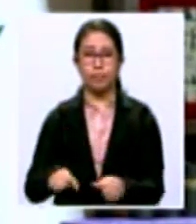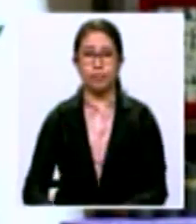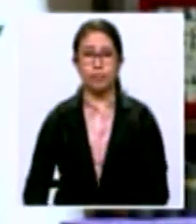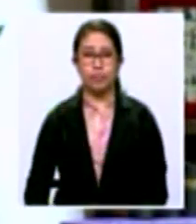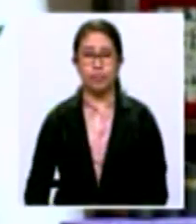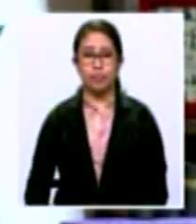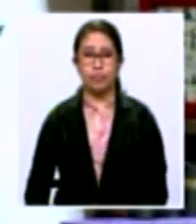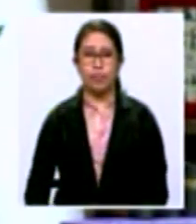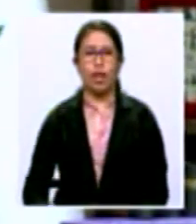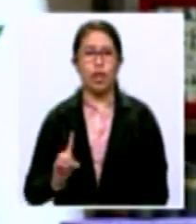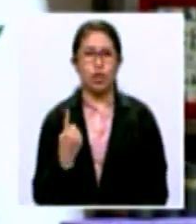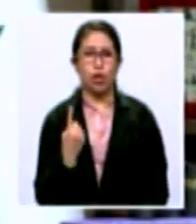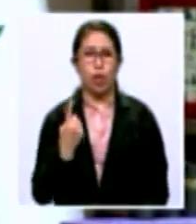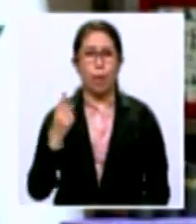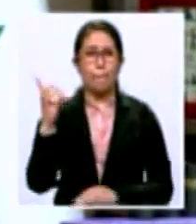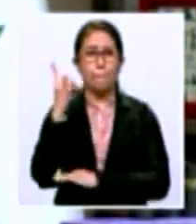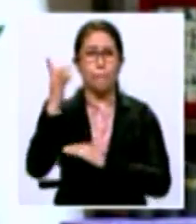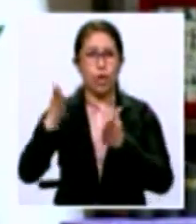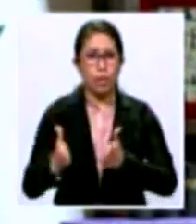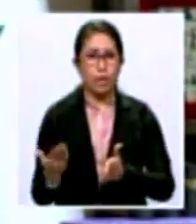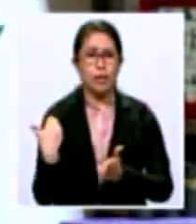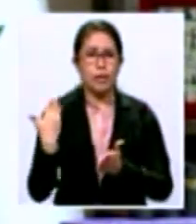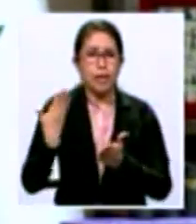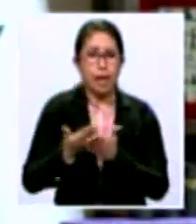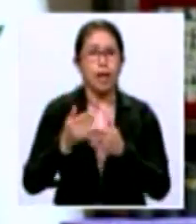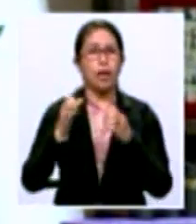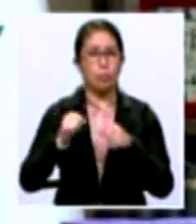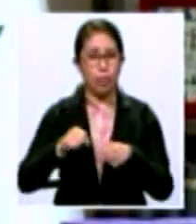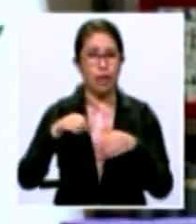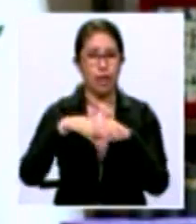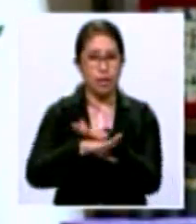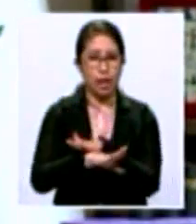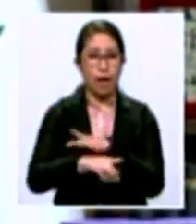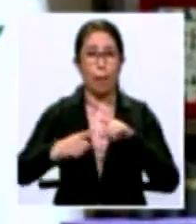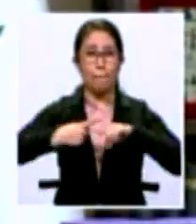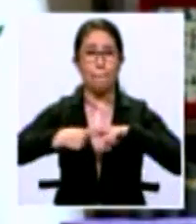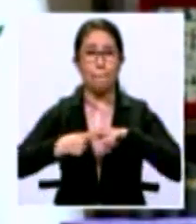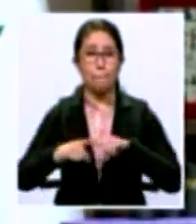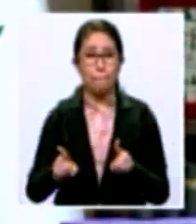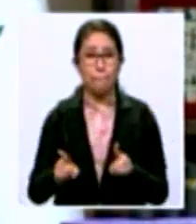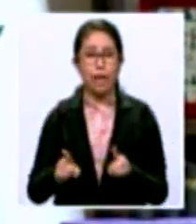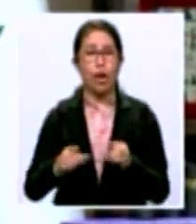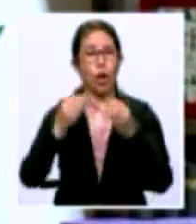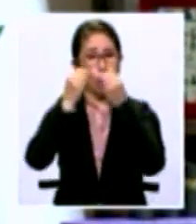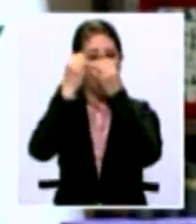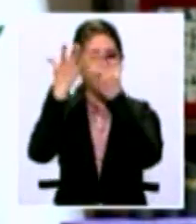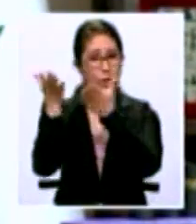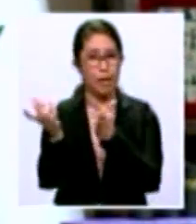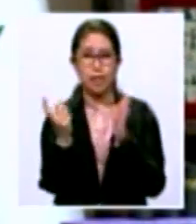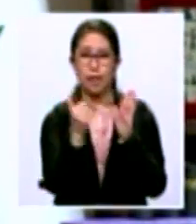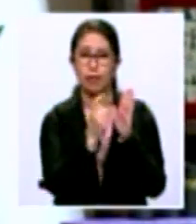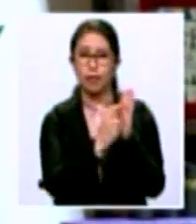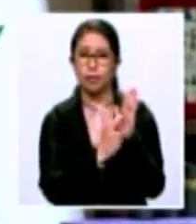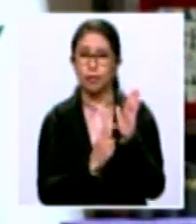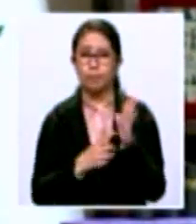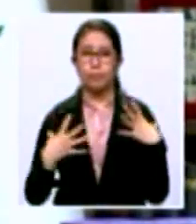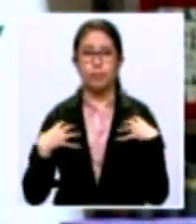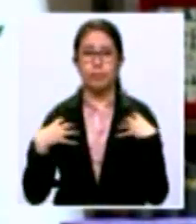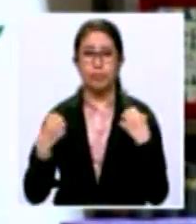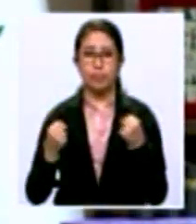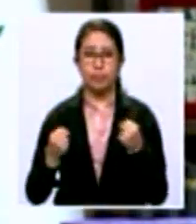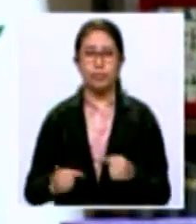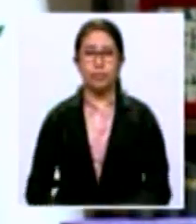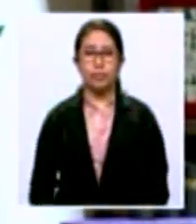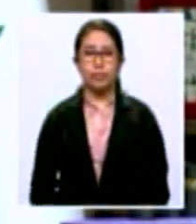los bolivianos que regresen, quienes al volver deben cumplir los protocolos de salud que ya están